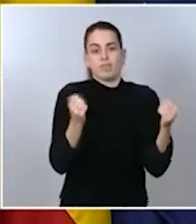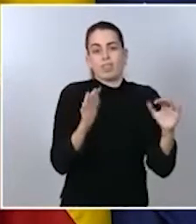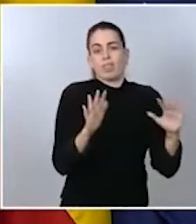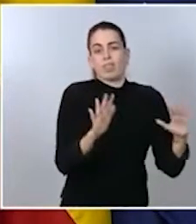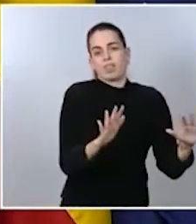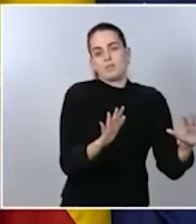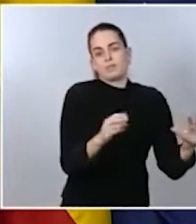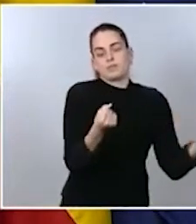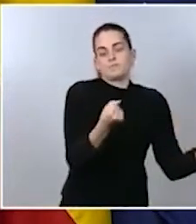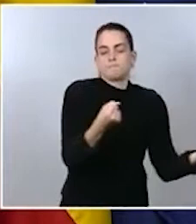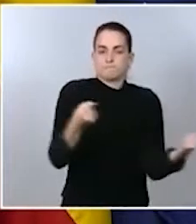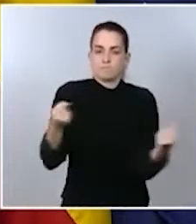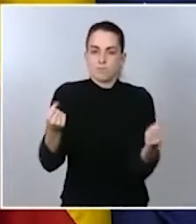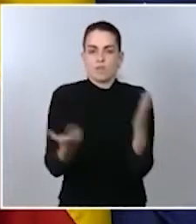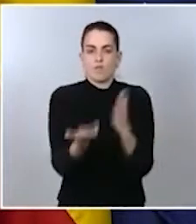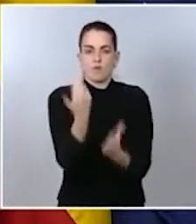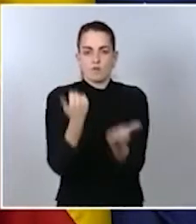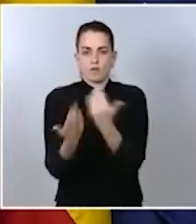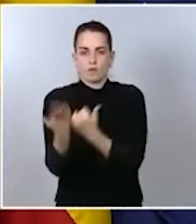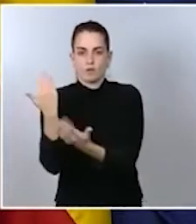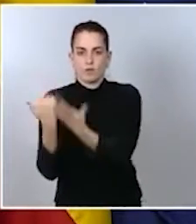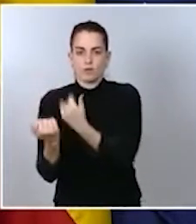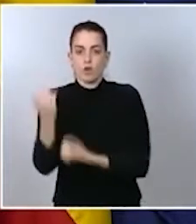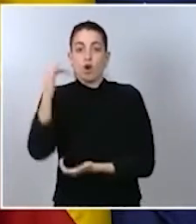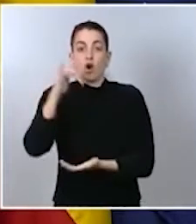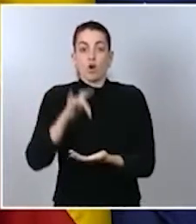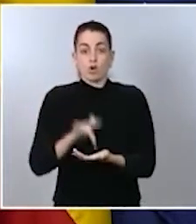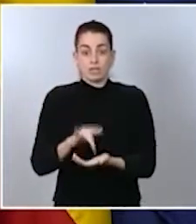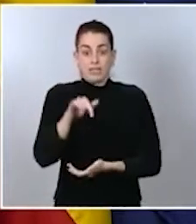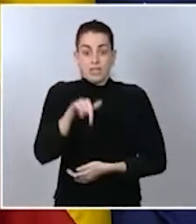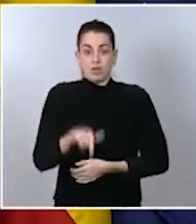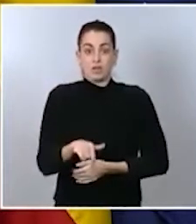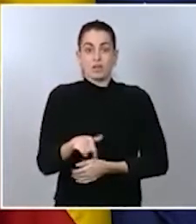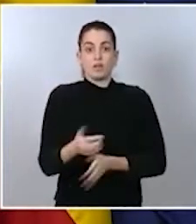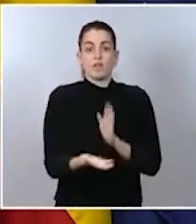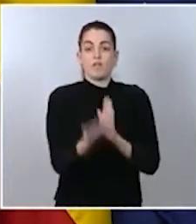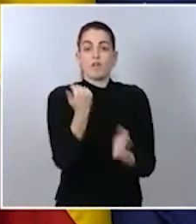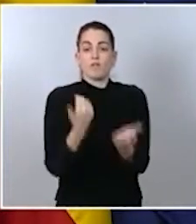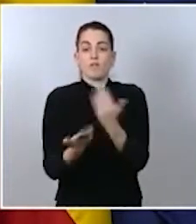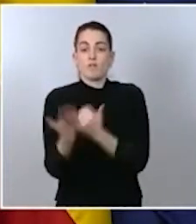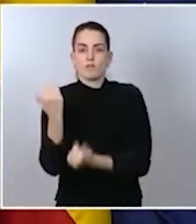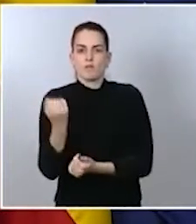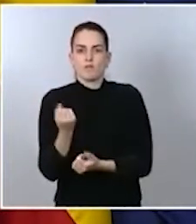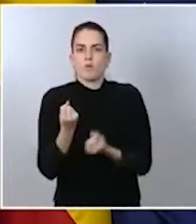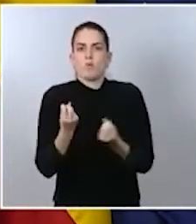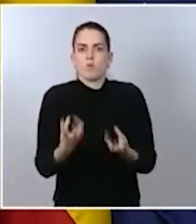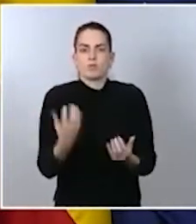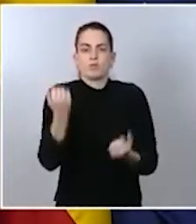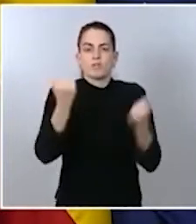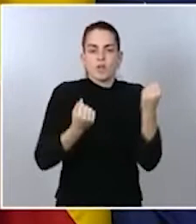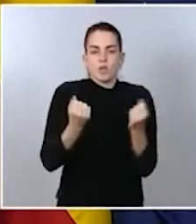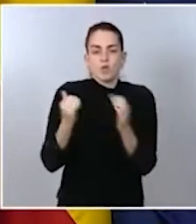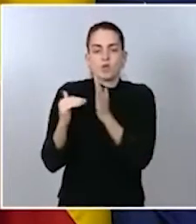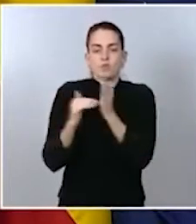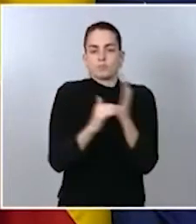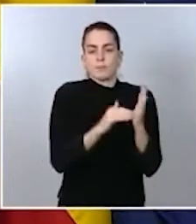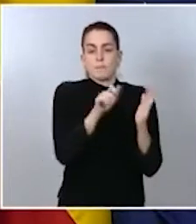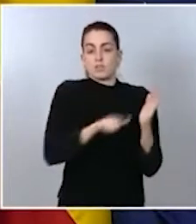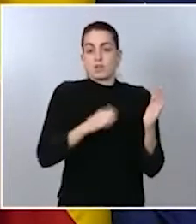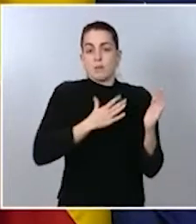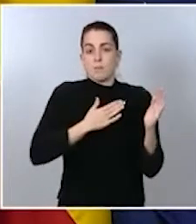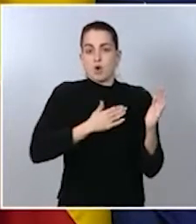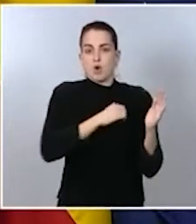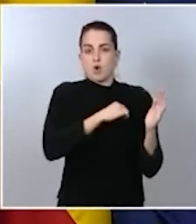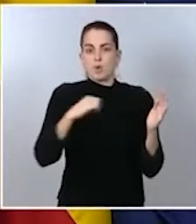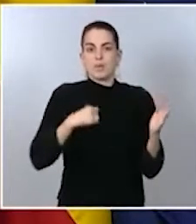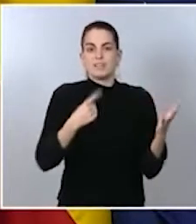se han retirado al día de hoy de vehículos de vehículos coches de particulares al día de hoy 600 vehículos